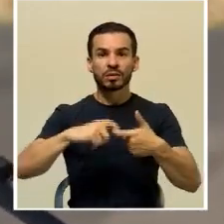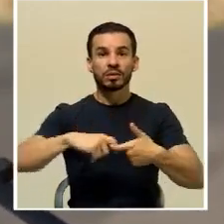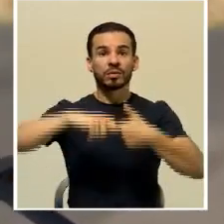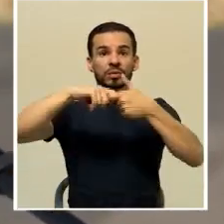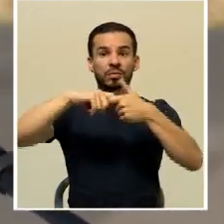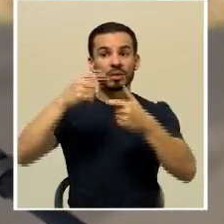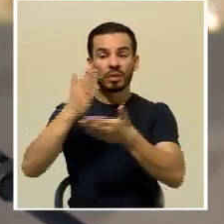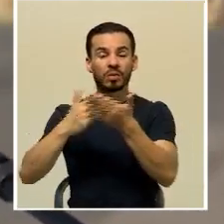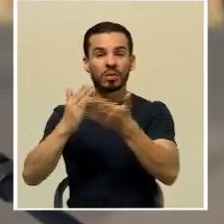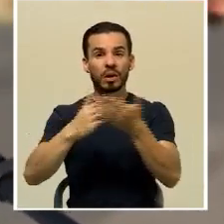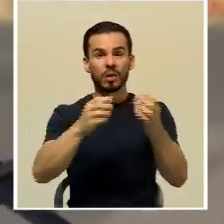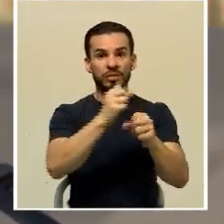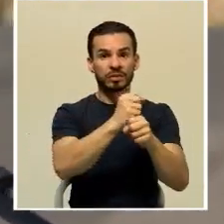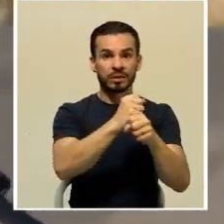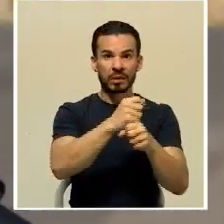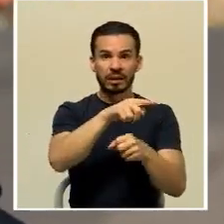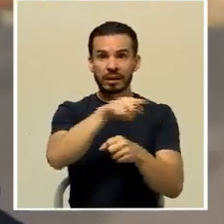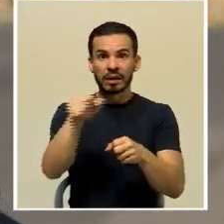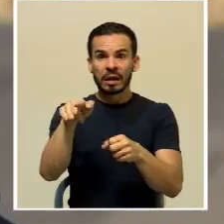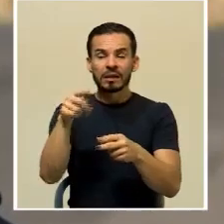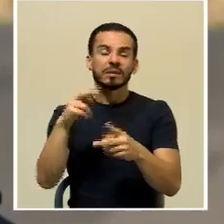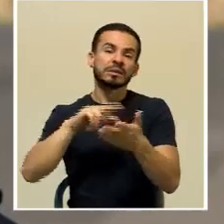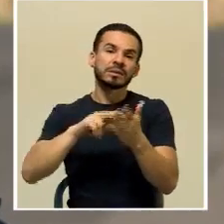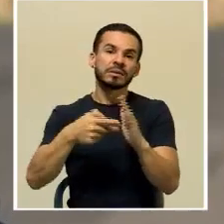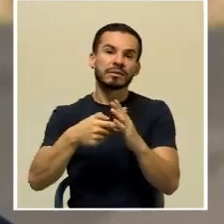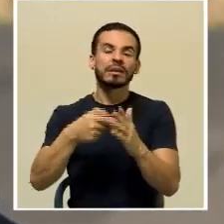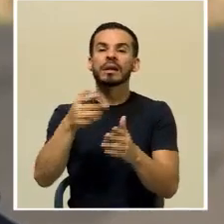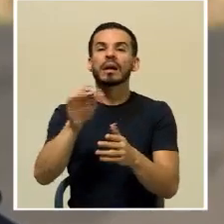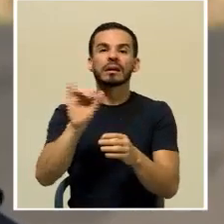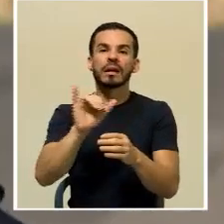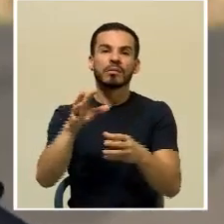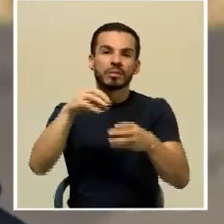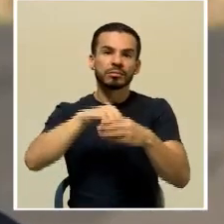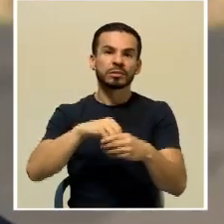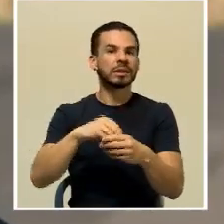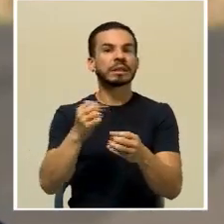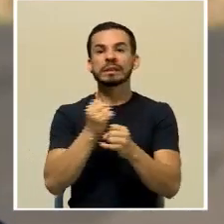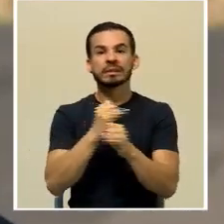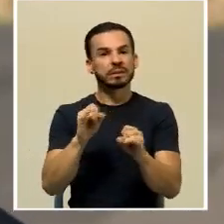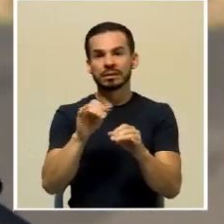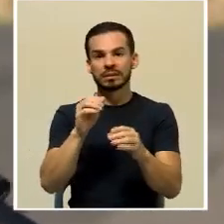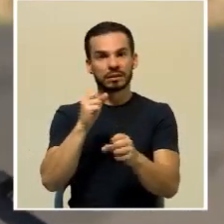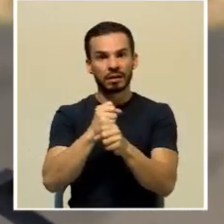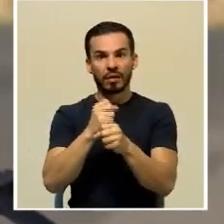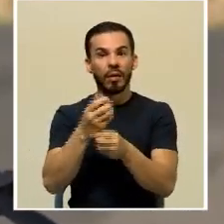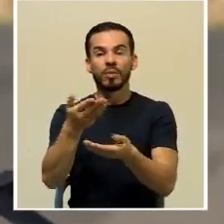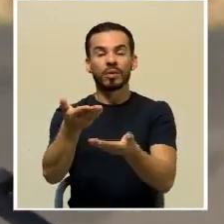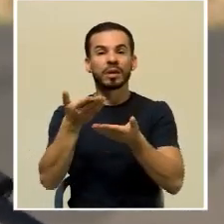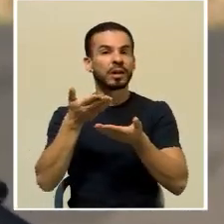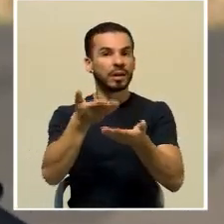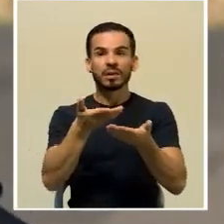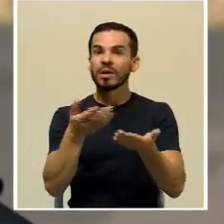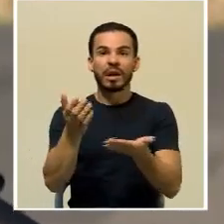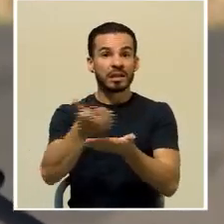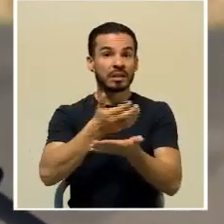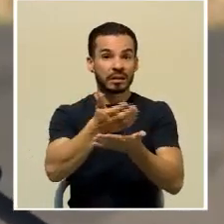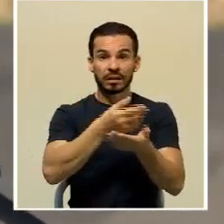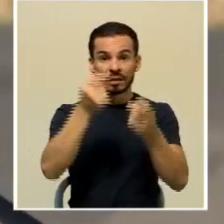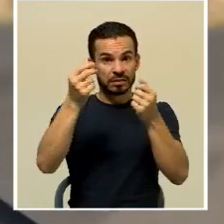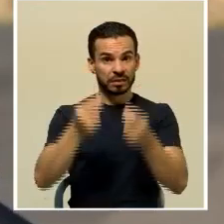con trabajadores, los cuales en términos prácticos también es considerado desempleo porque no están generando